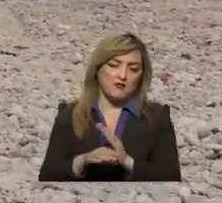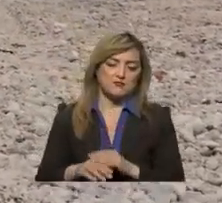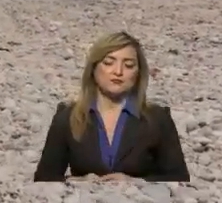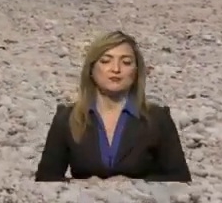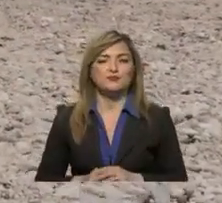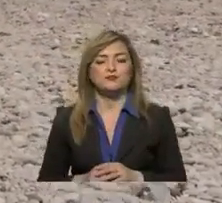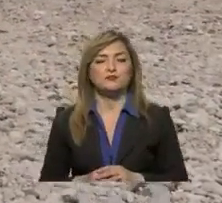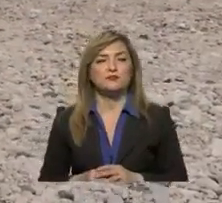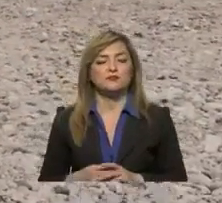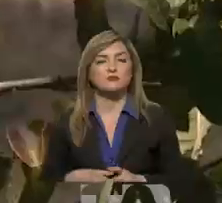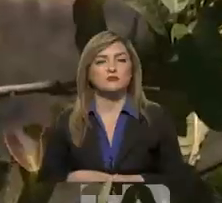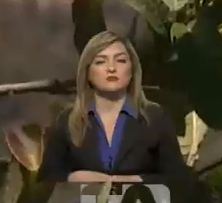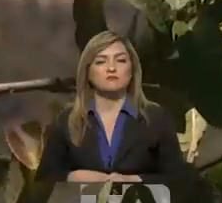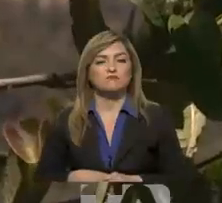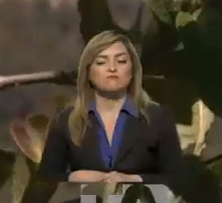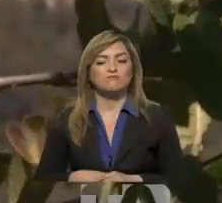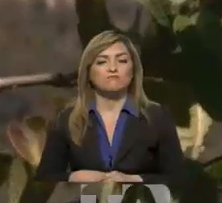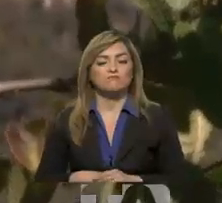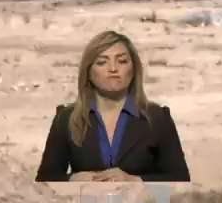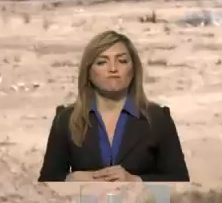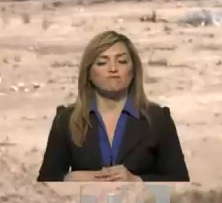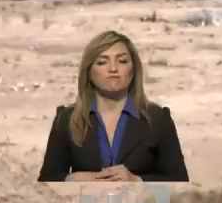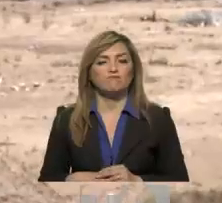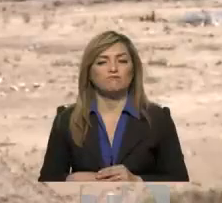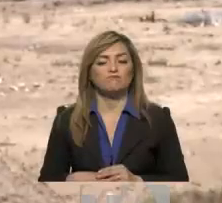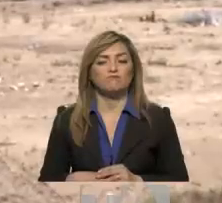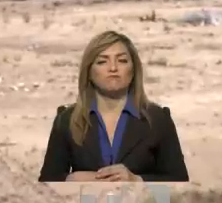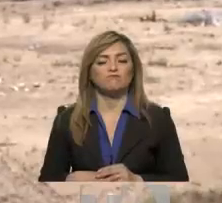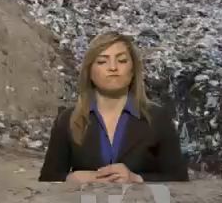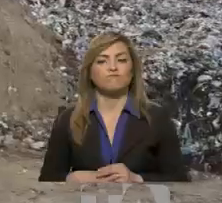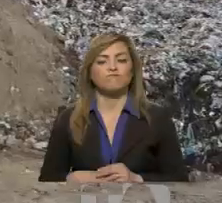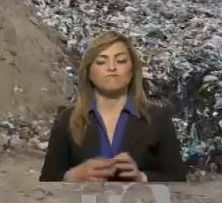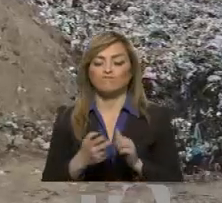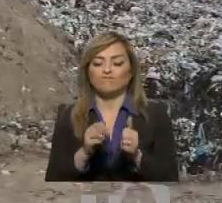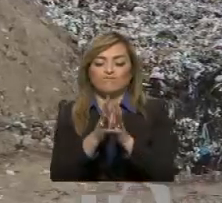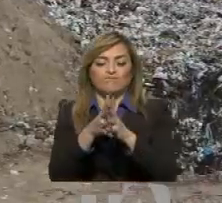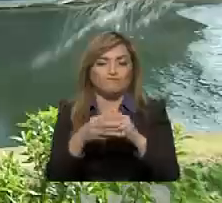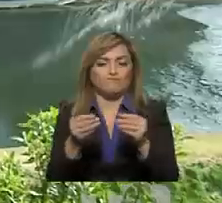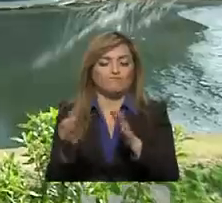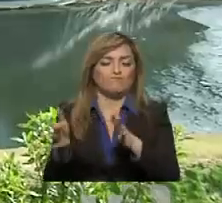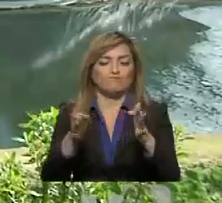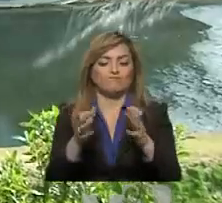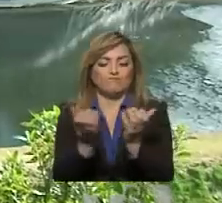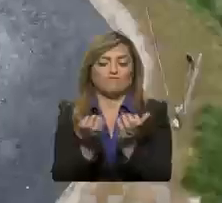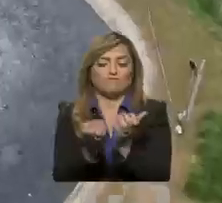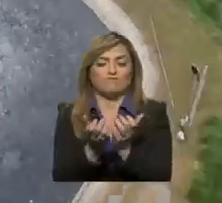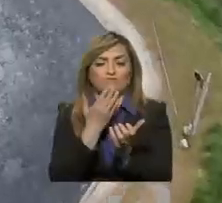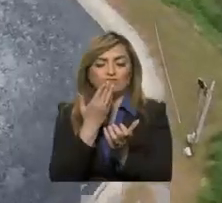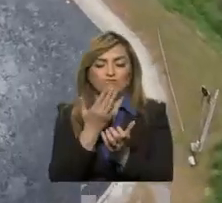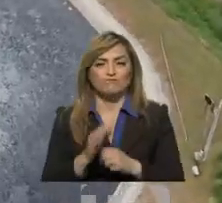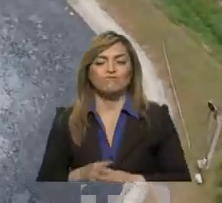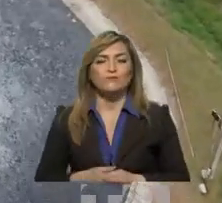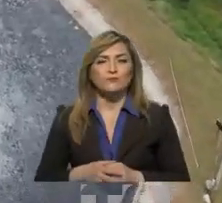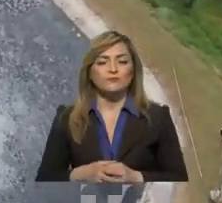se generan en la capital. Lo ideal sería buscar una solución definitiva al tratamiento de la basura en la capital, si no habrá